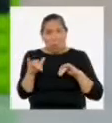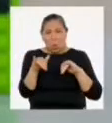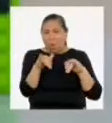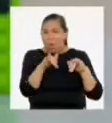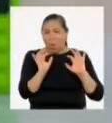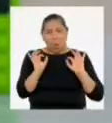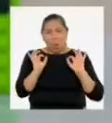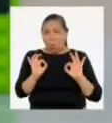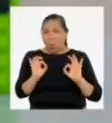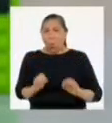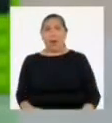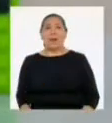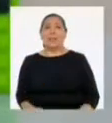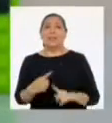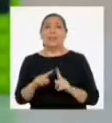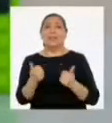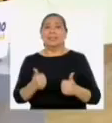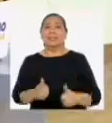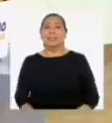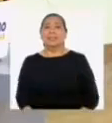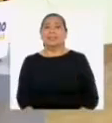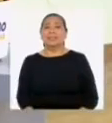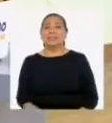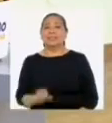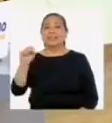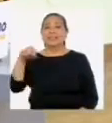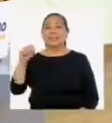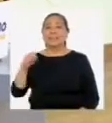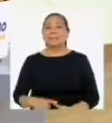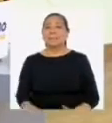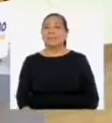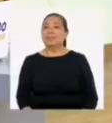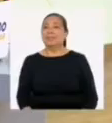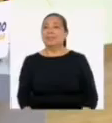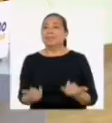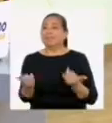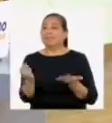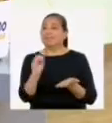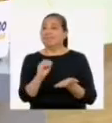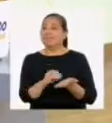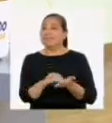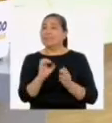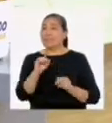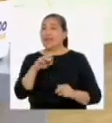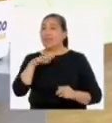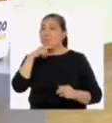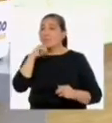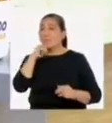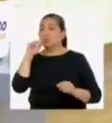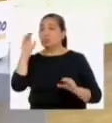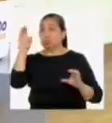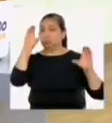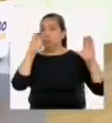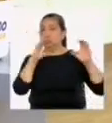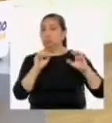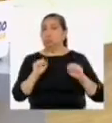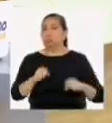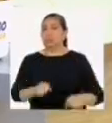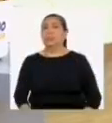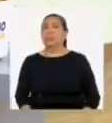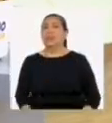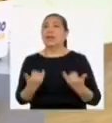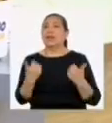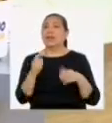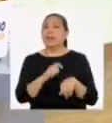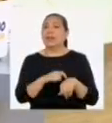y todos tienen las mismas capacidades y habilidades. Así es, Tocino. Además, sí hay mujeres científicas. Por ejemplo,